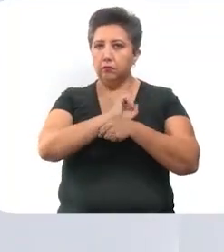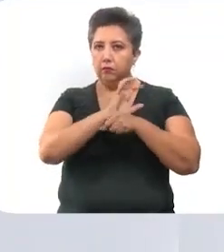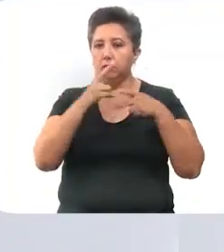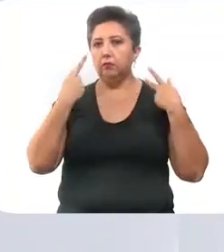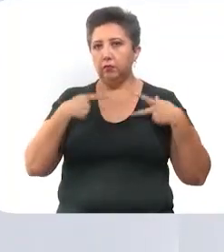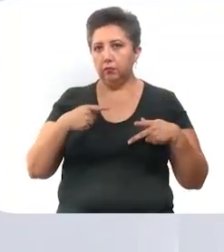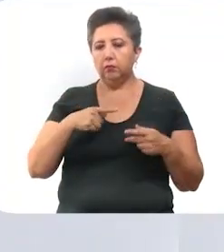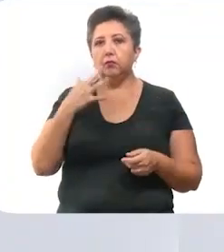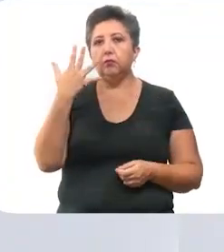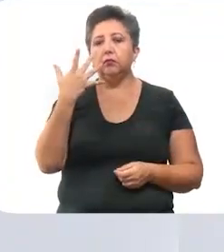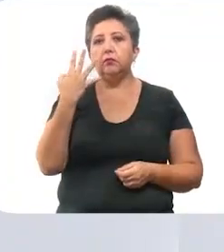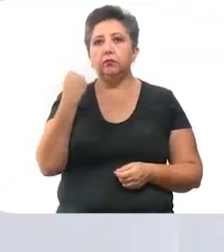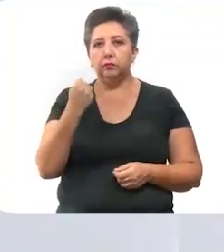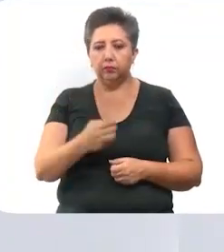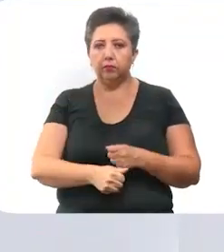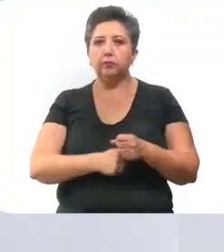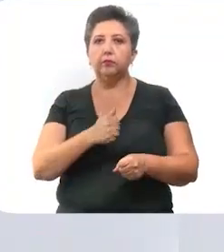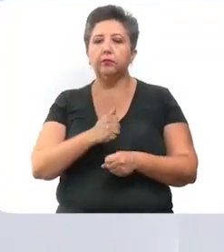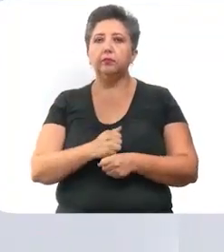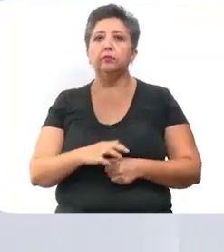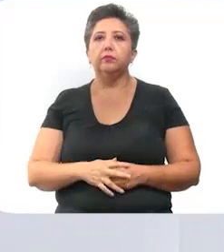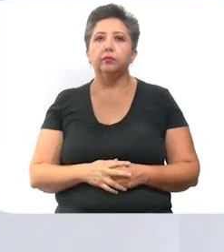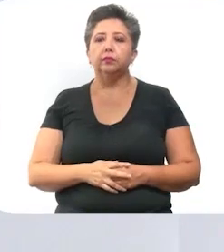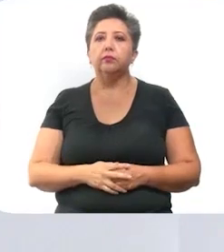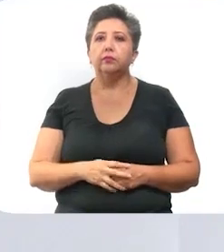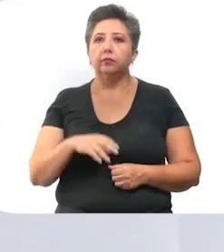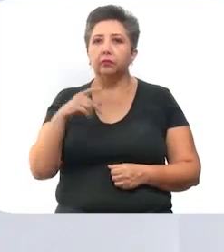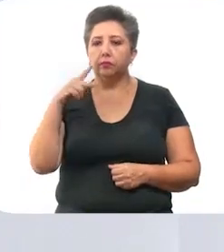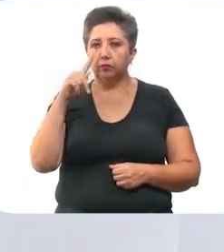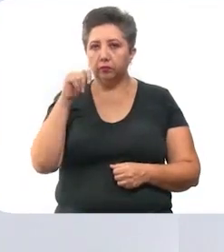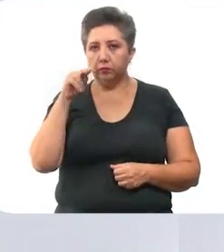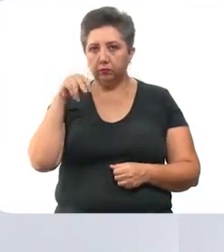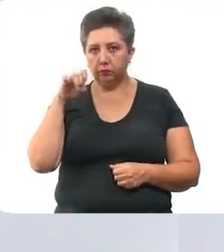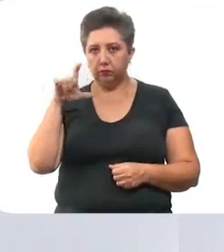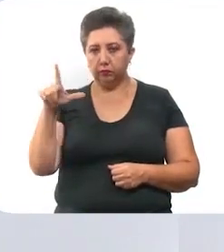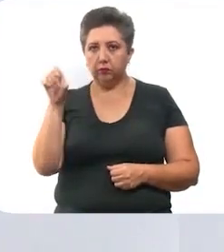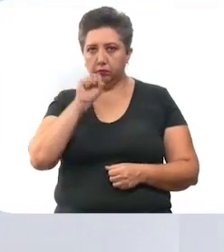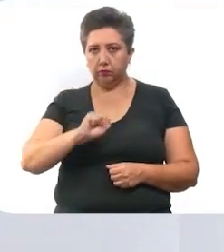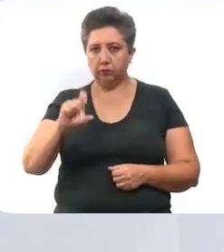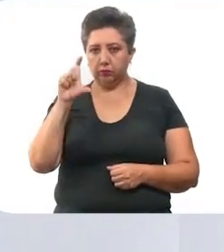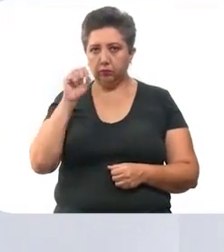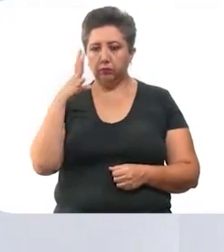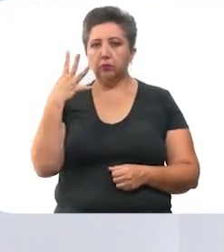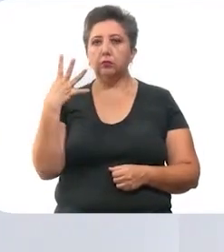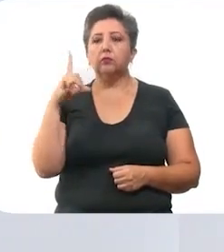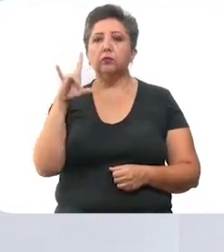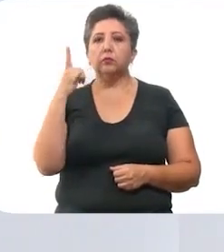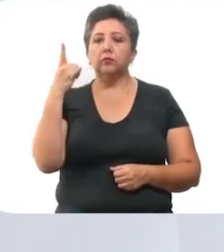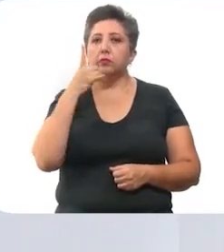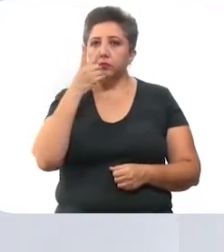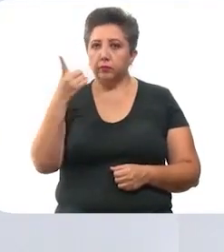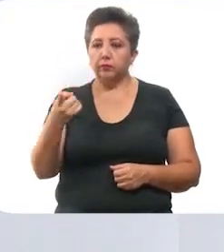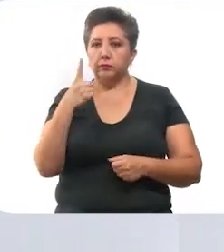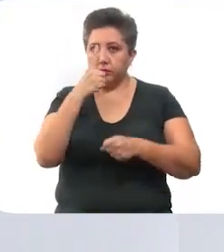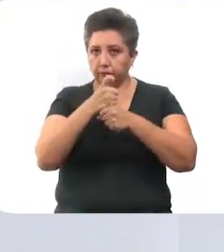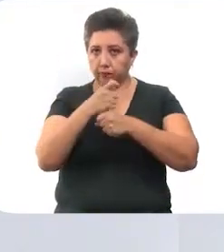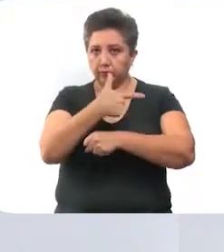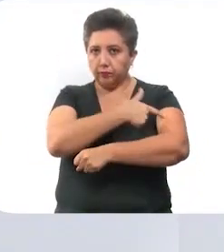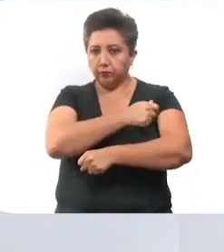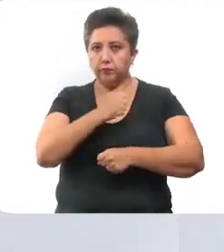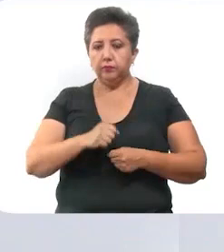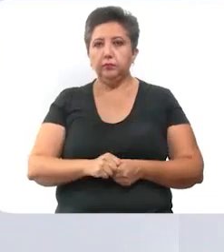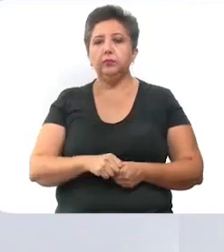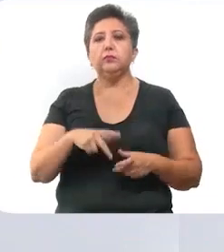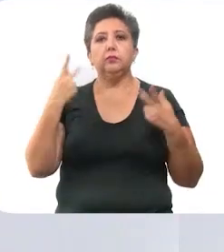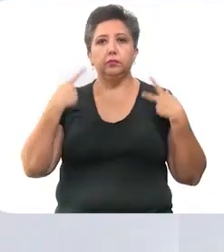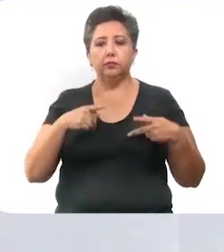para personas de 50 a 59 años en Calotmul. El sábado 24 de julio se estará aplicando la primera dosis de la